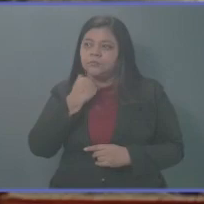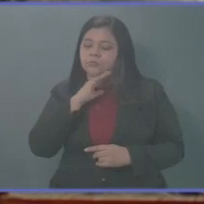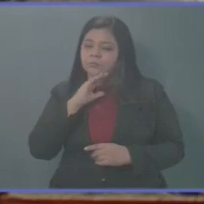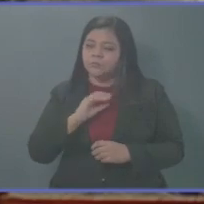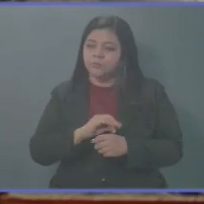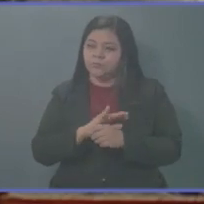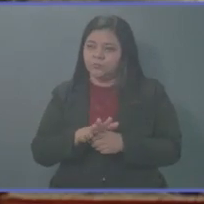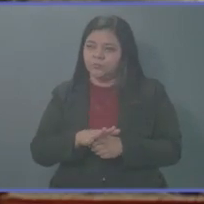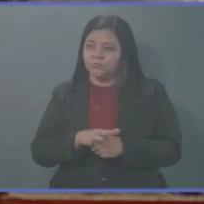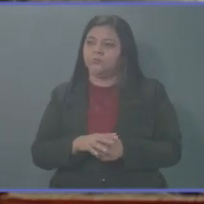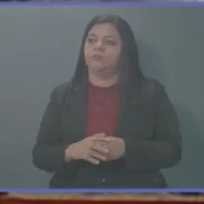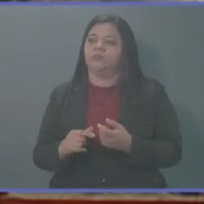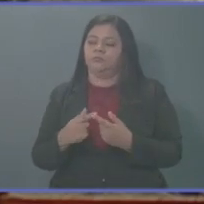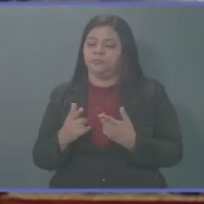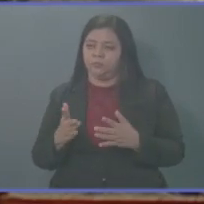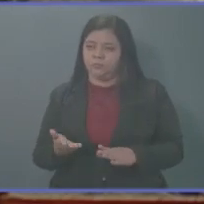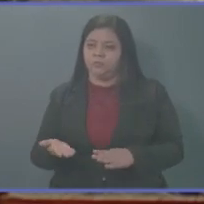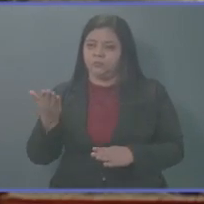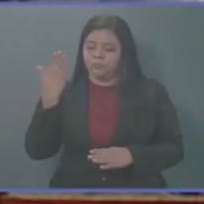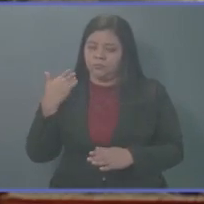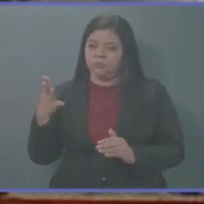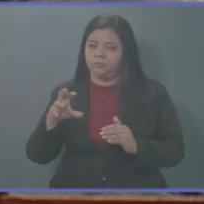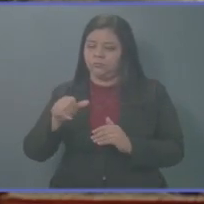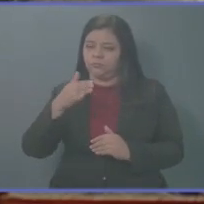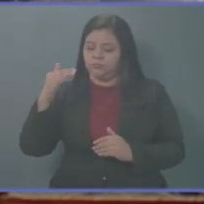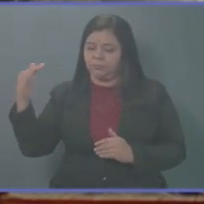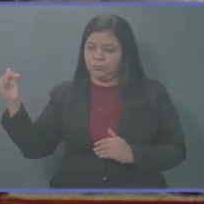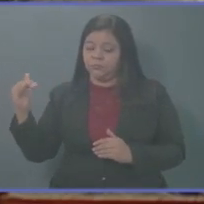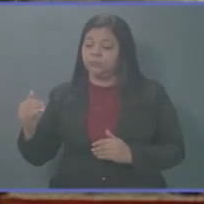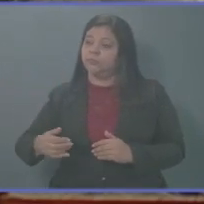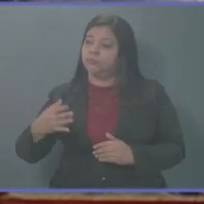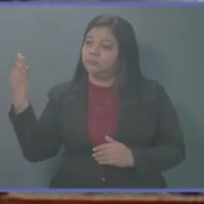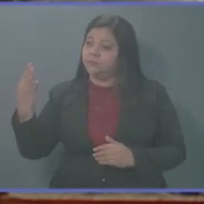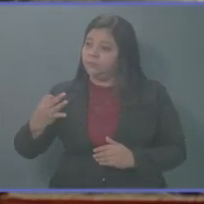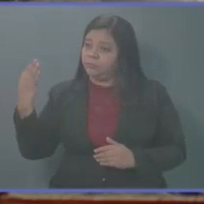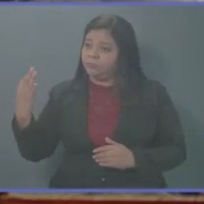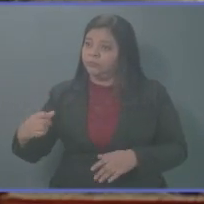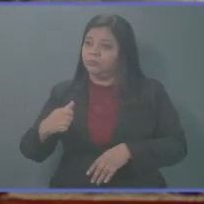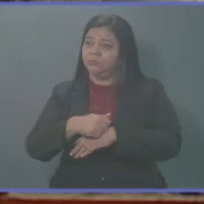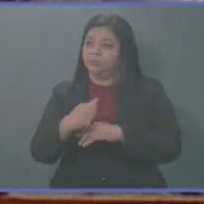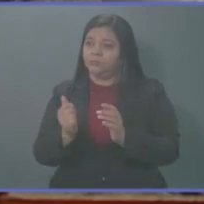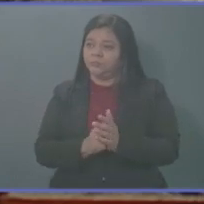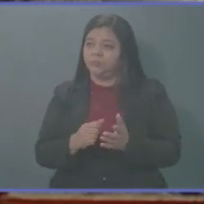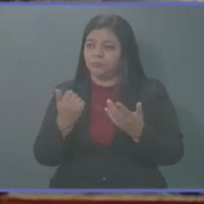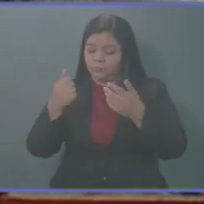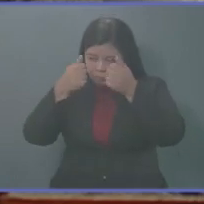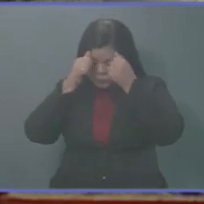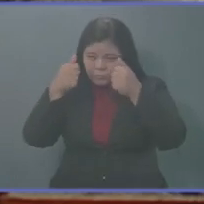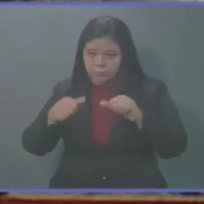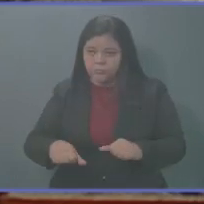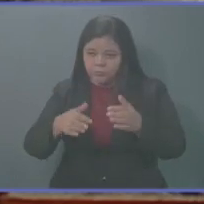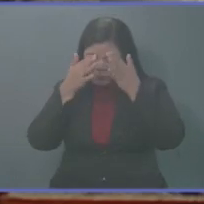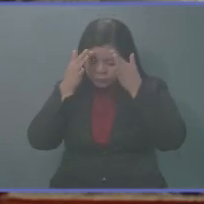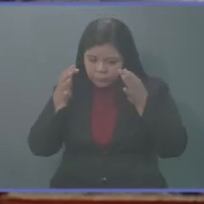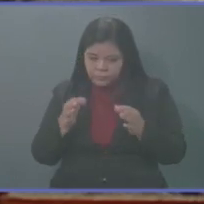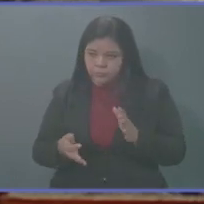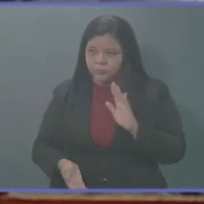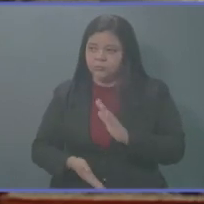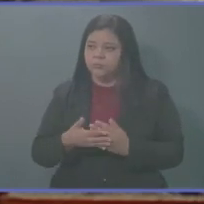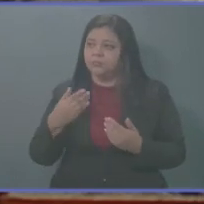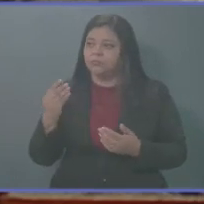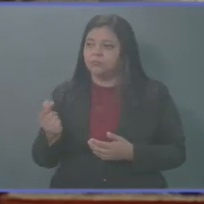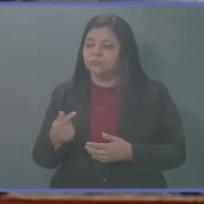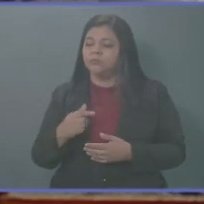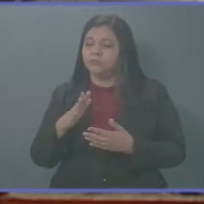COVID-19 se encontraban fuera del país, lo que hizo necesario que esta Asamblea Legislativa aprobara las disposiciones transitorias que ahora